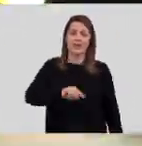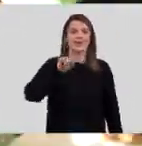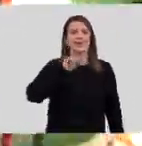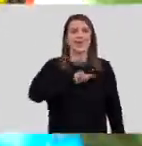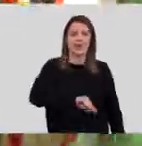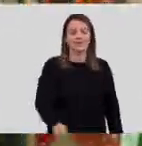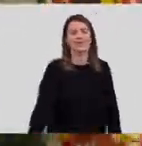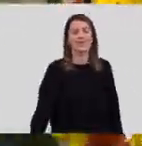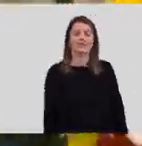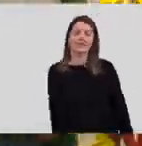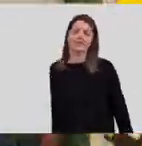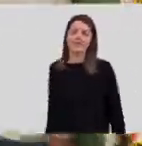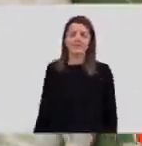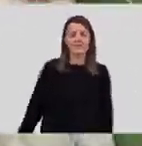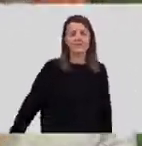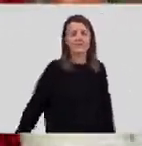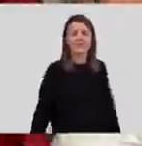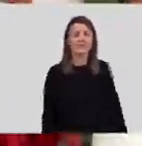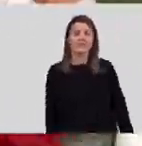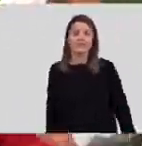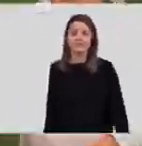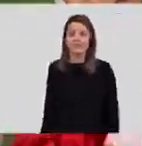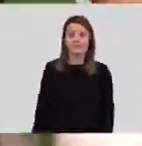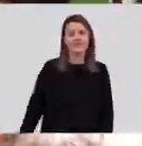Para el tiempo.